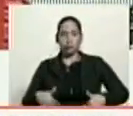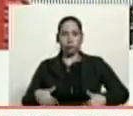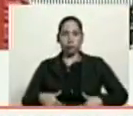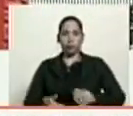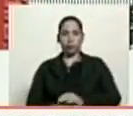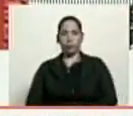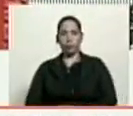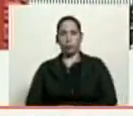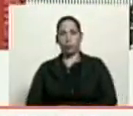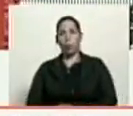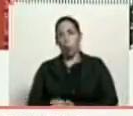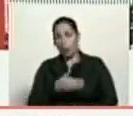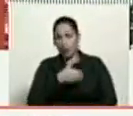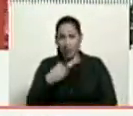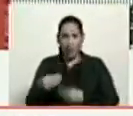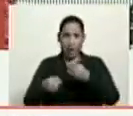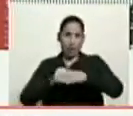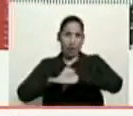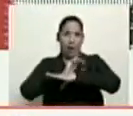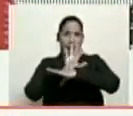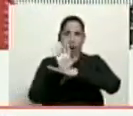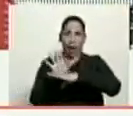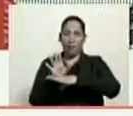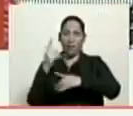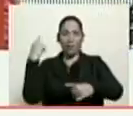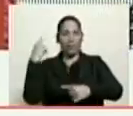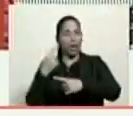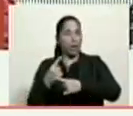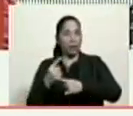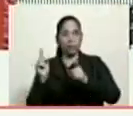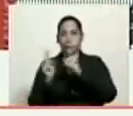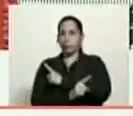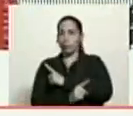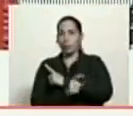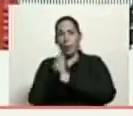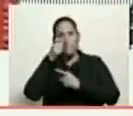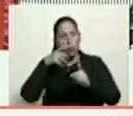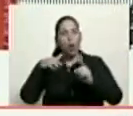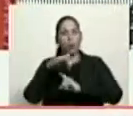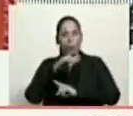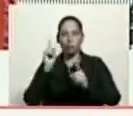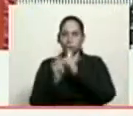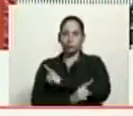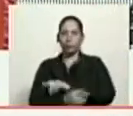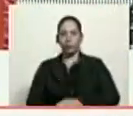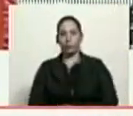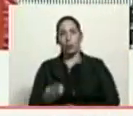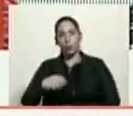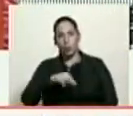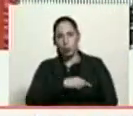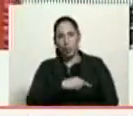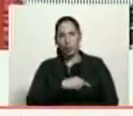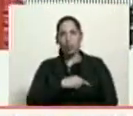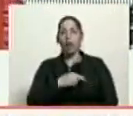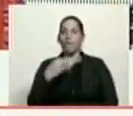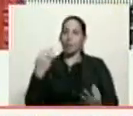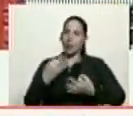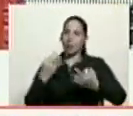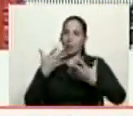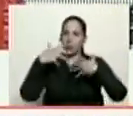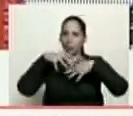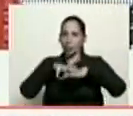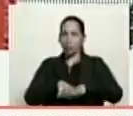ALBA, eso tiene que revertirse. Los pueblos lo van a revertir, porque nuestra verdadera integración es entre los